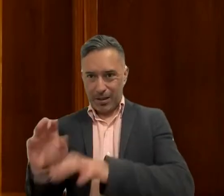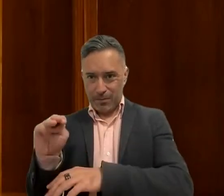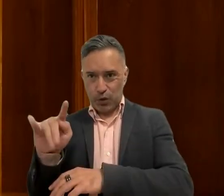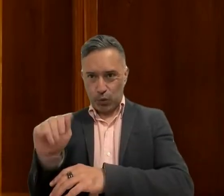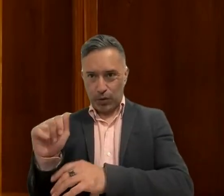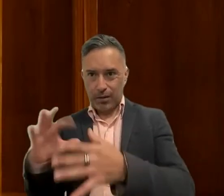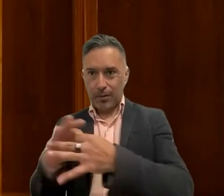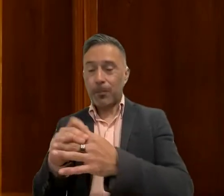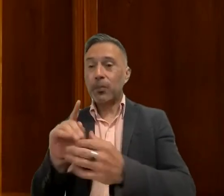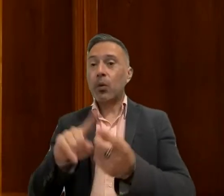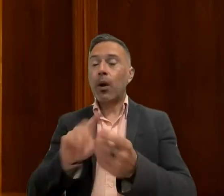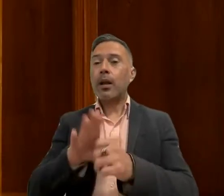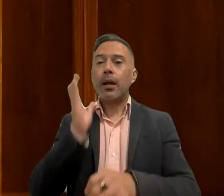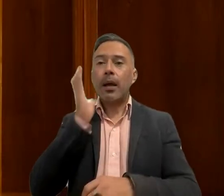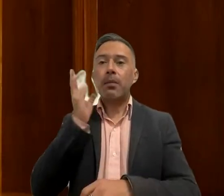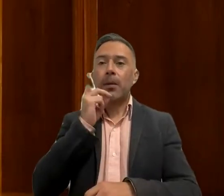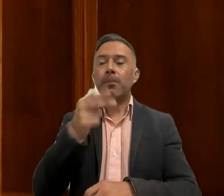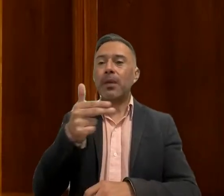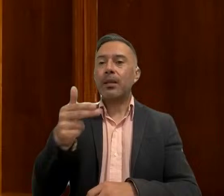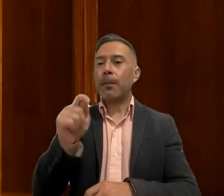Diputados,